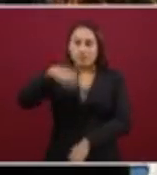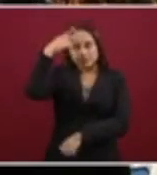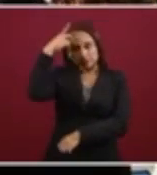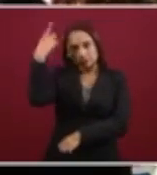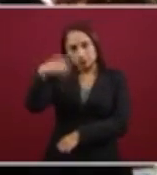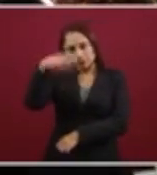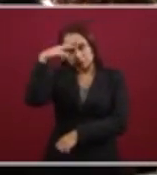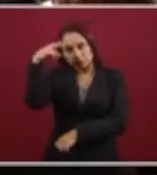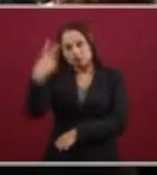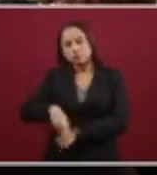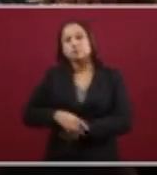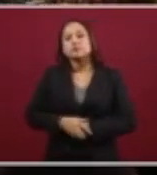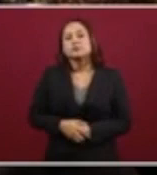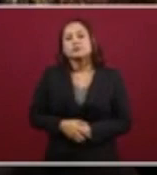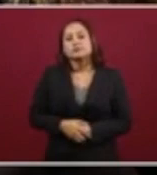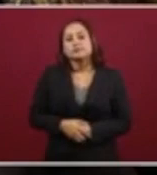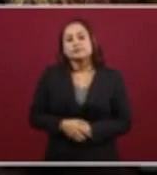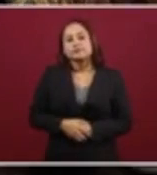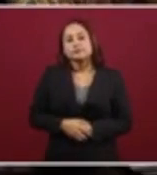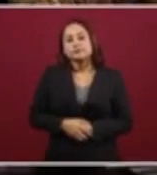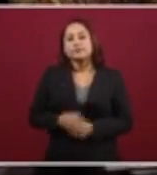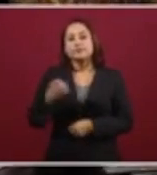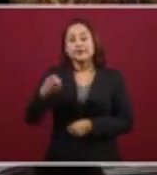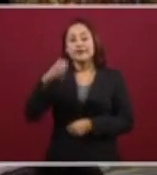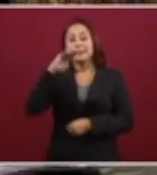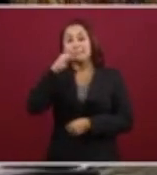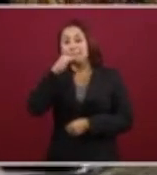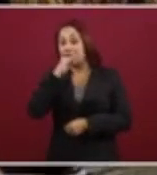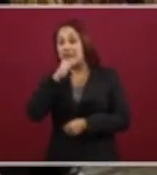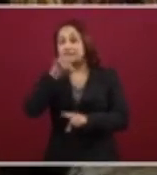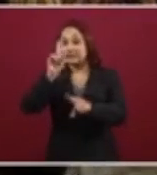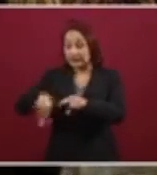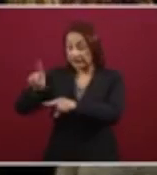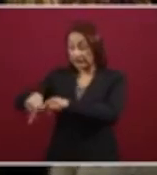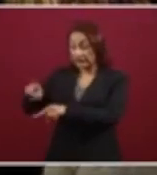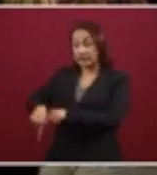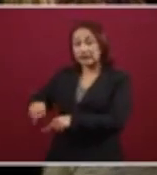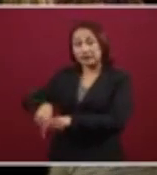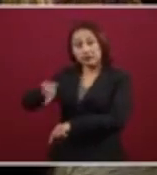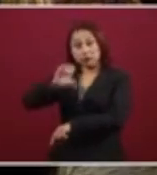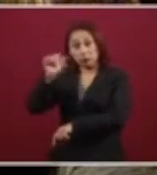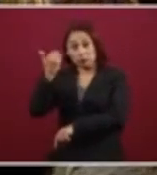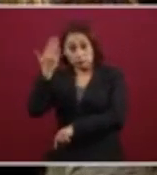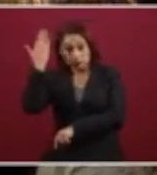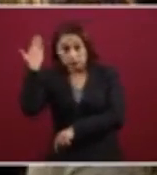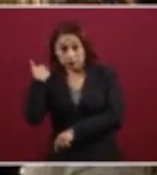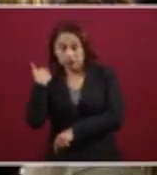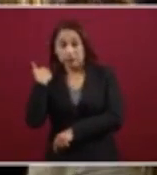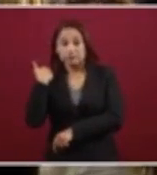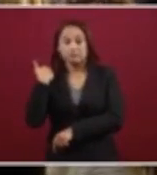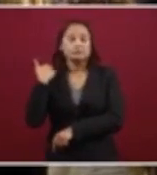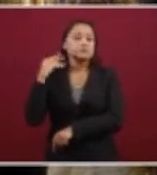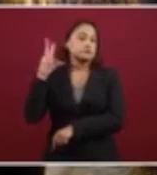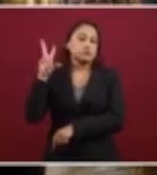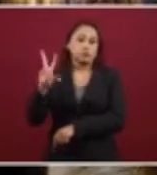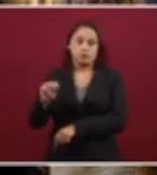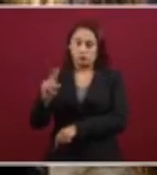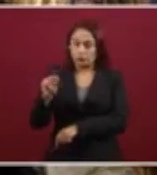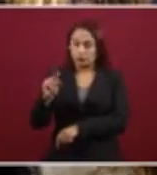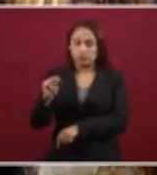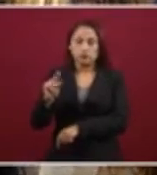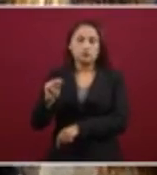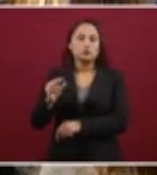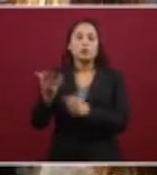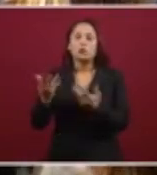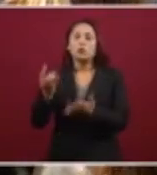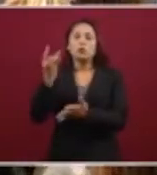se trata de sustituir los maíces nativos o los maíces criollos de los productores, sino lo